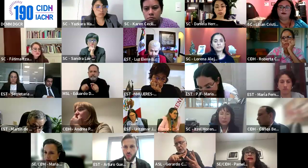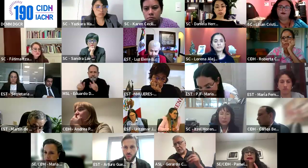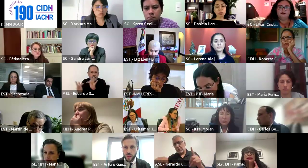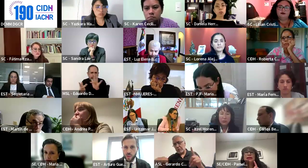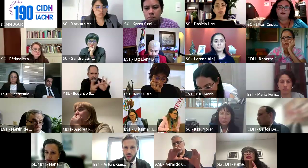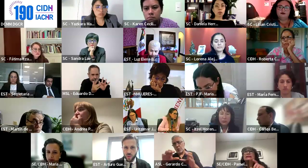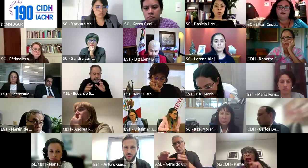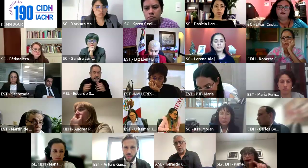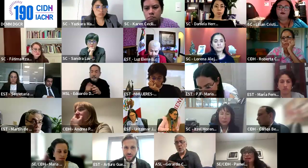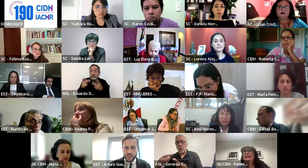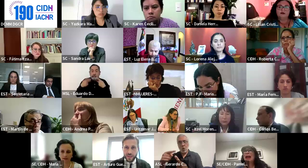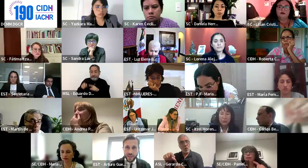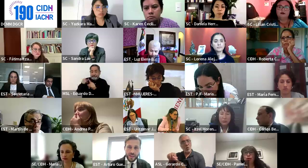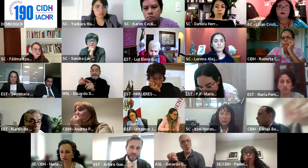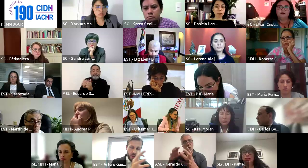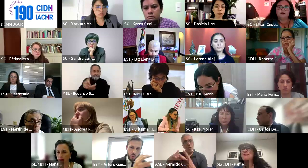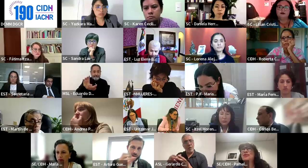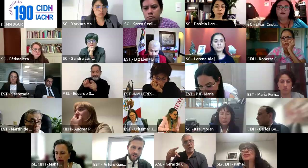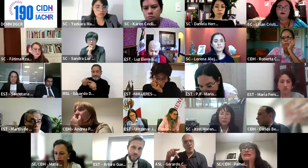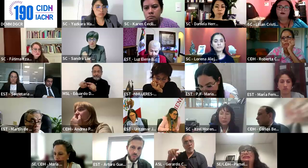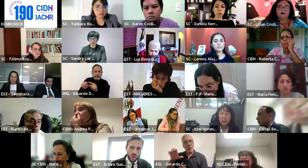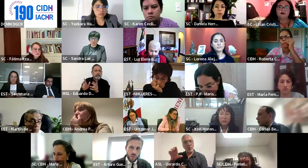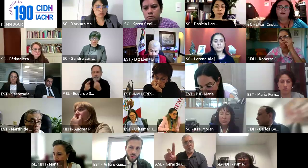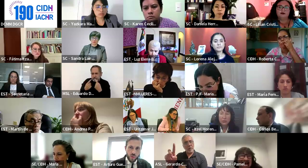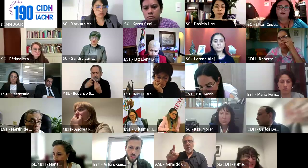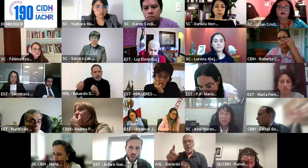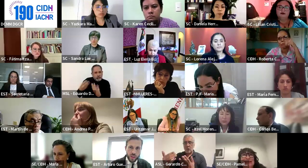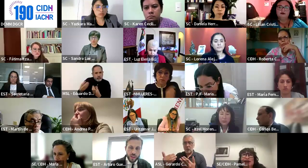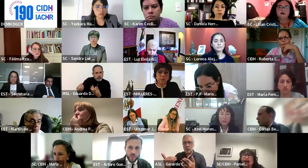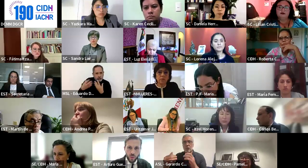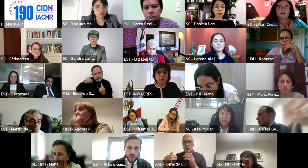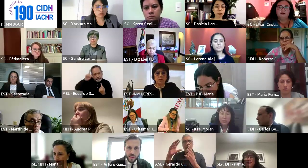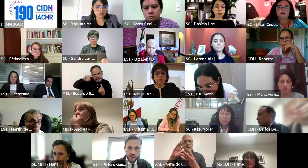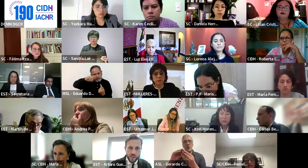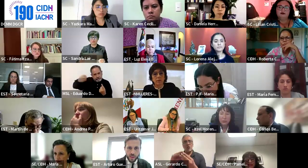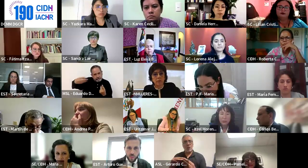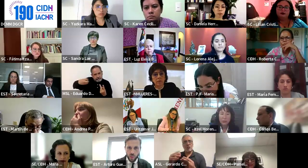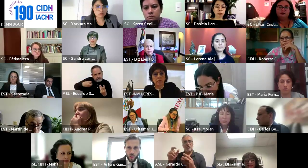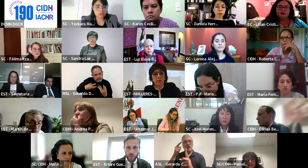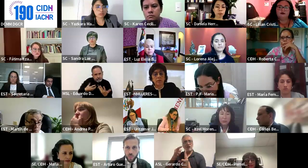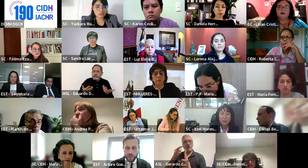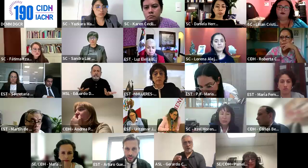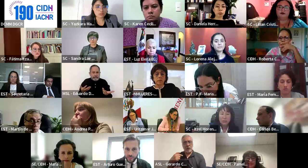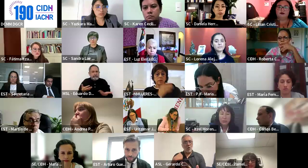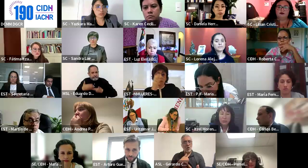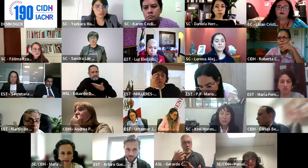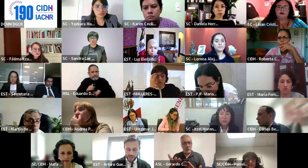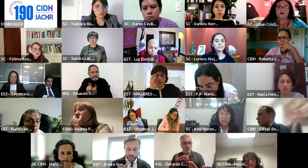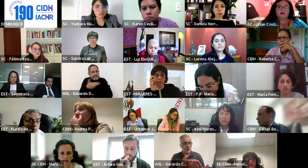uno de los cuales fue el de personas con discapacidad, de los cuales recibimos algunos insumos que eventualmente estamos procurando